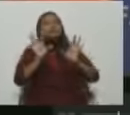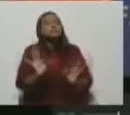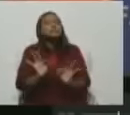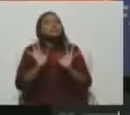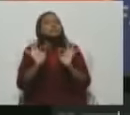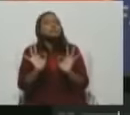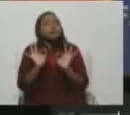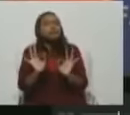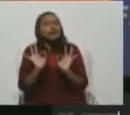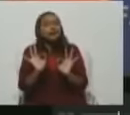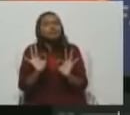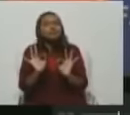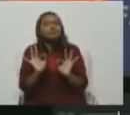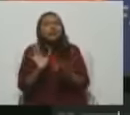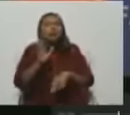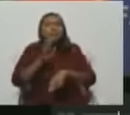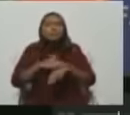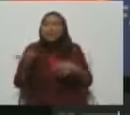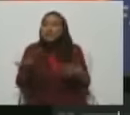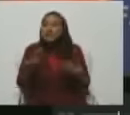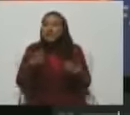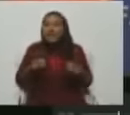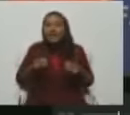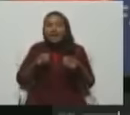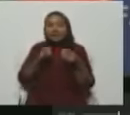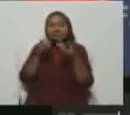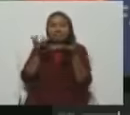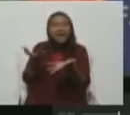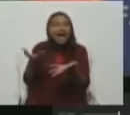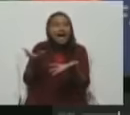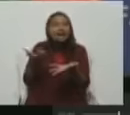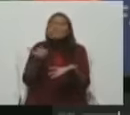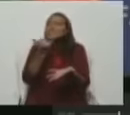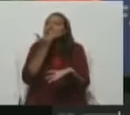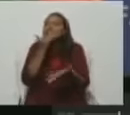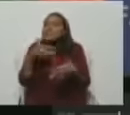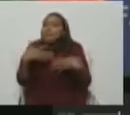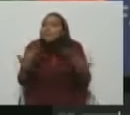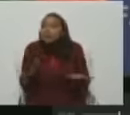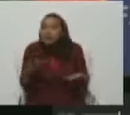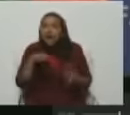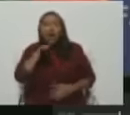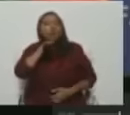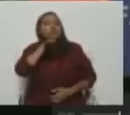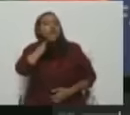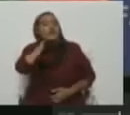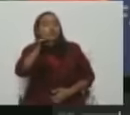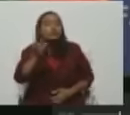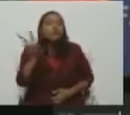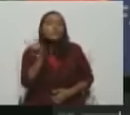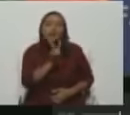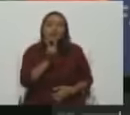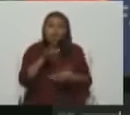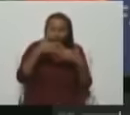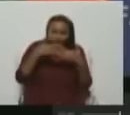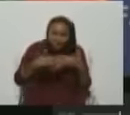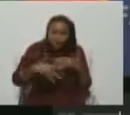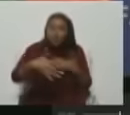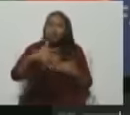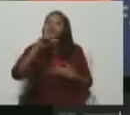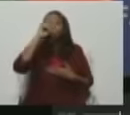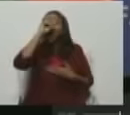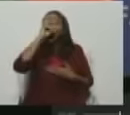define el destino pues de los próximos años. Se trata de las